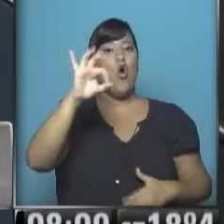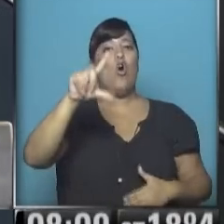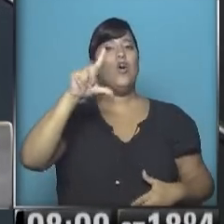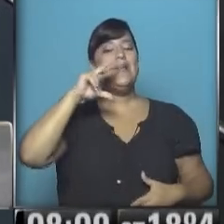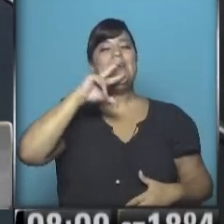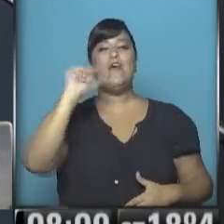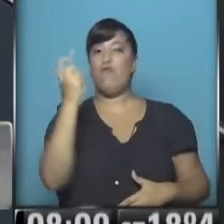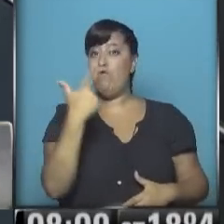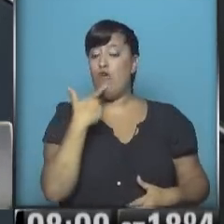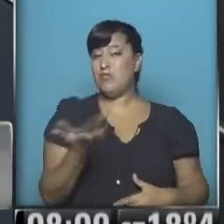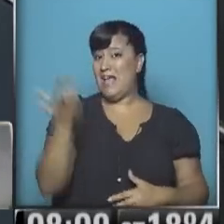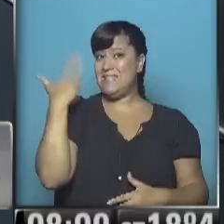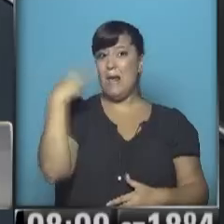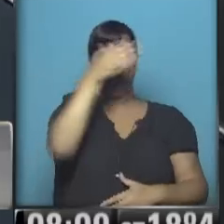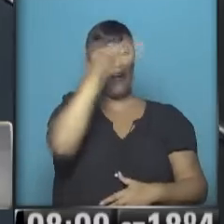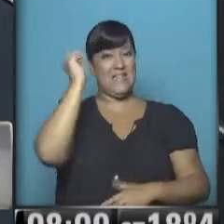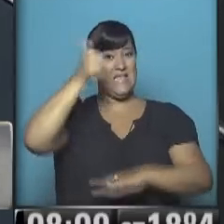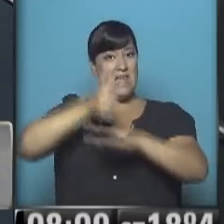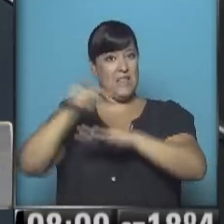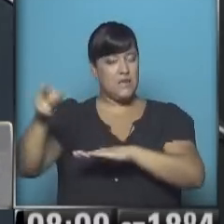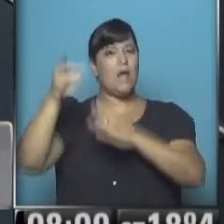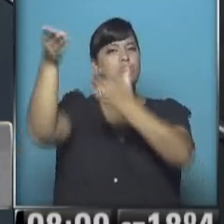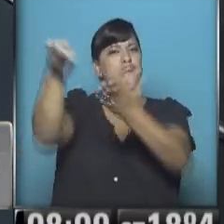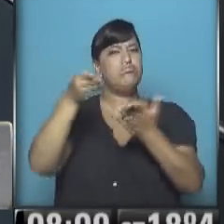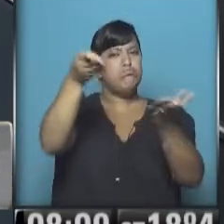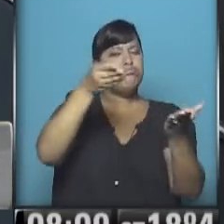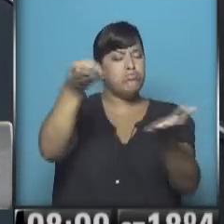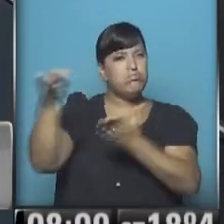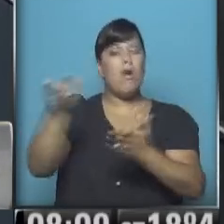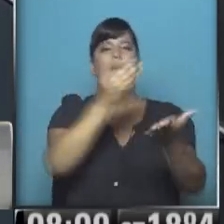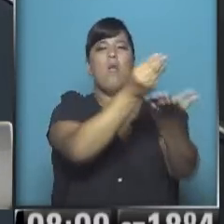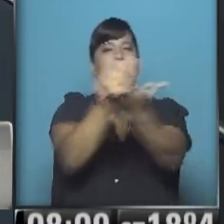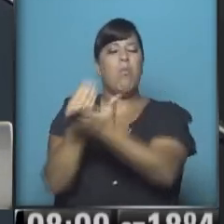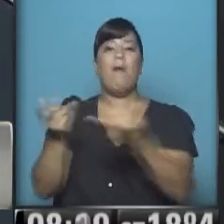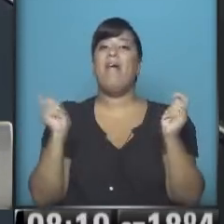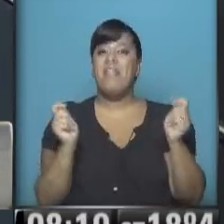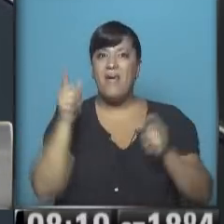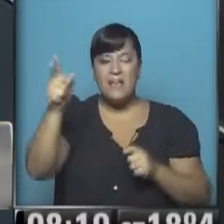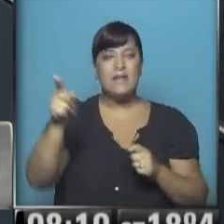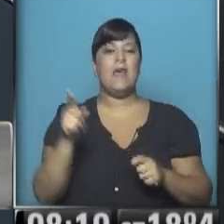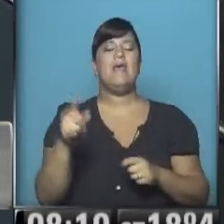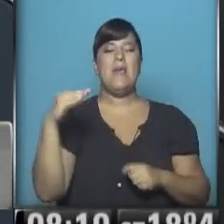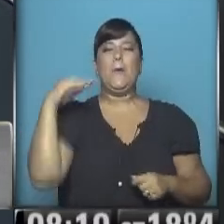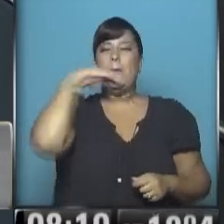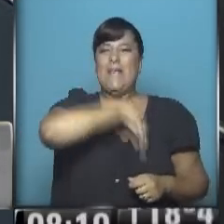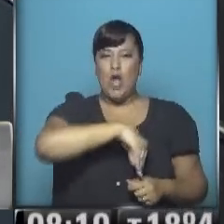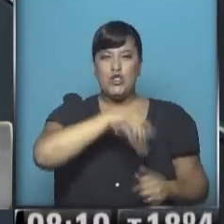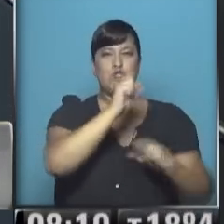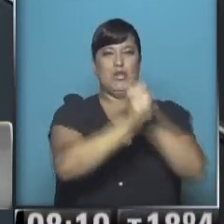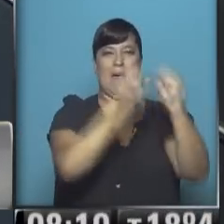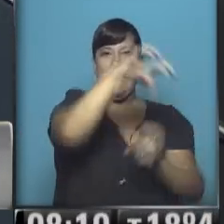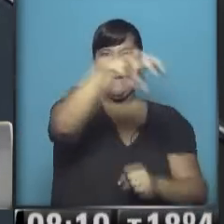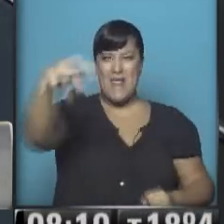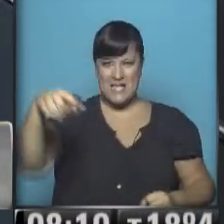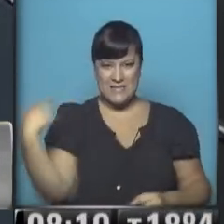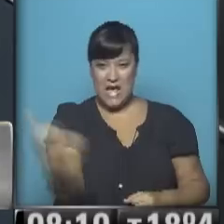Cristina Fernández de kirner ha recibido a entidades representativas del complejo vitivinícola de la República Argentina